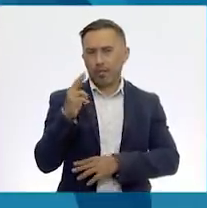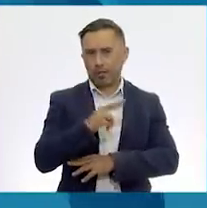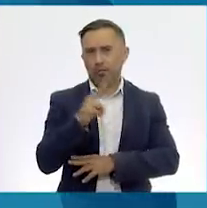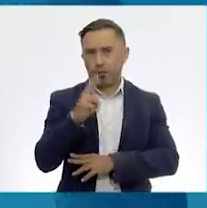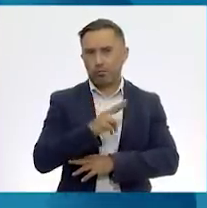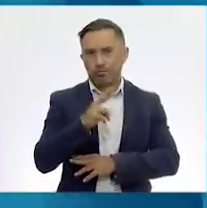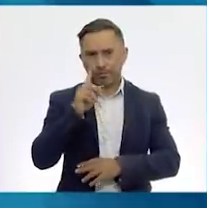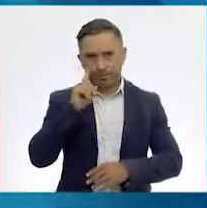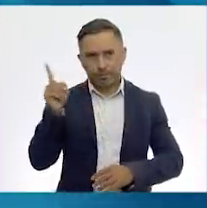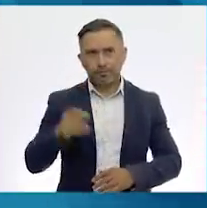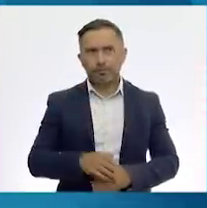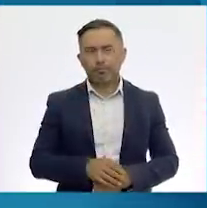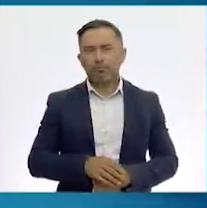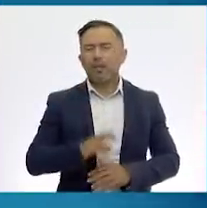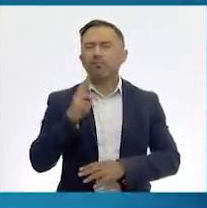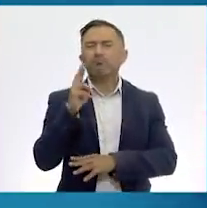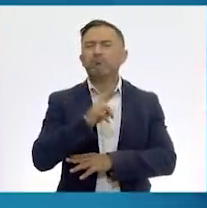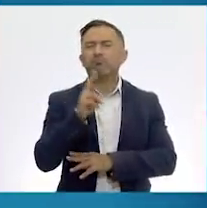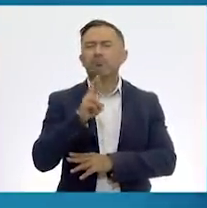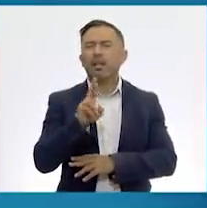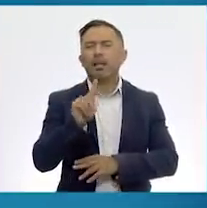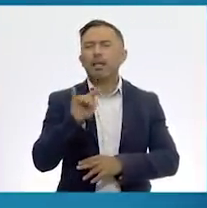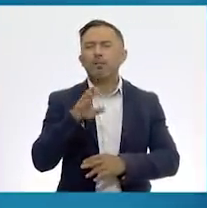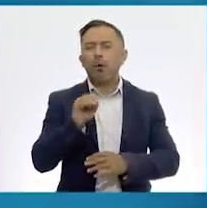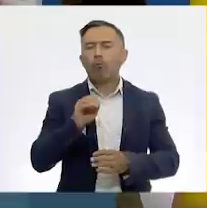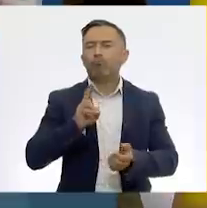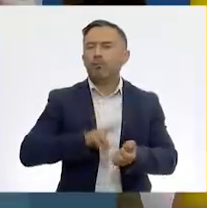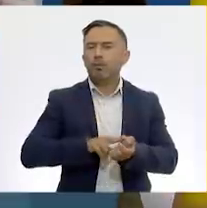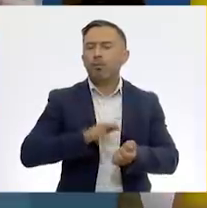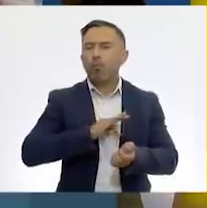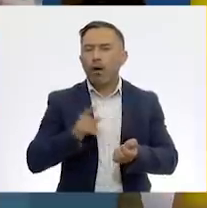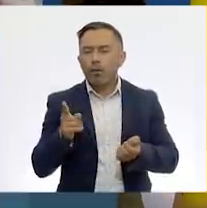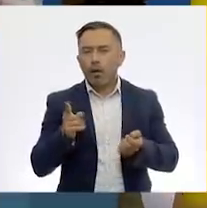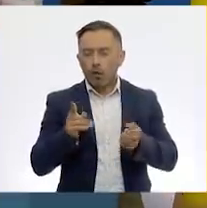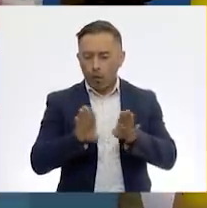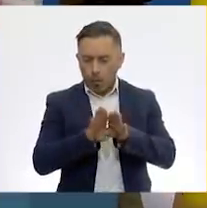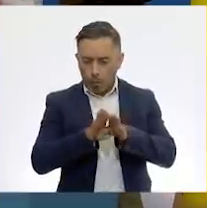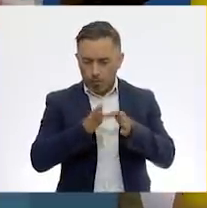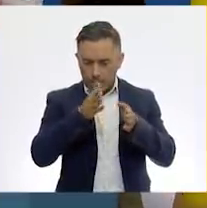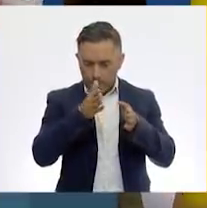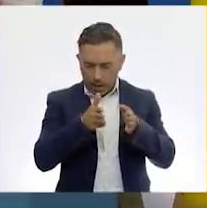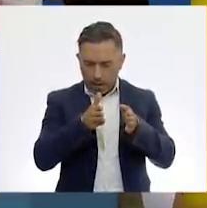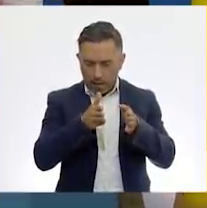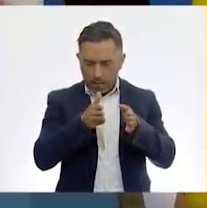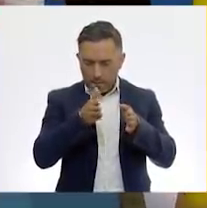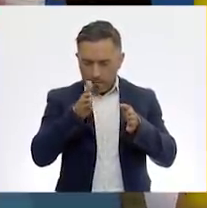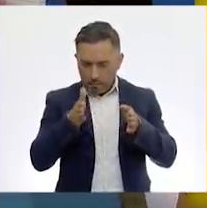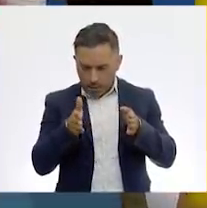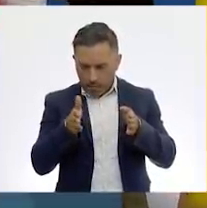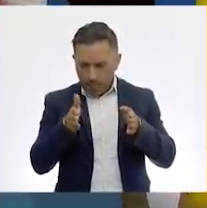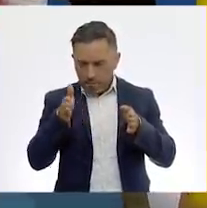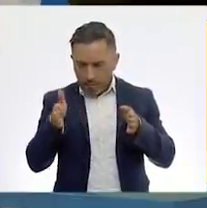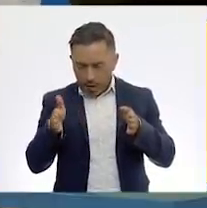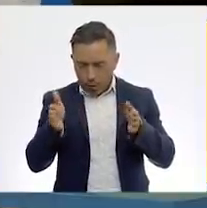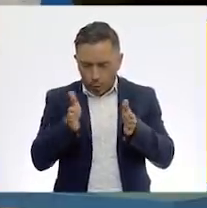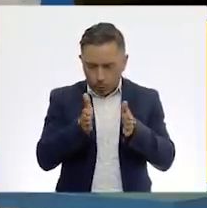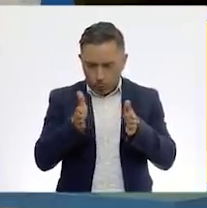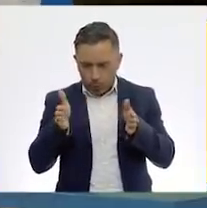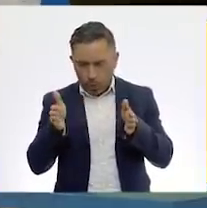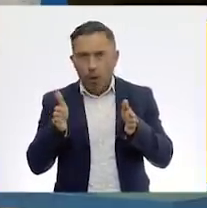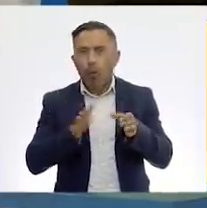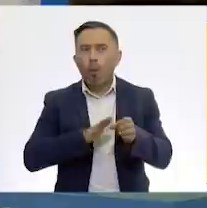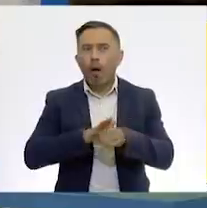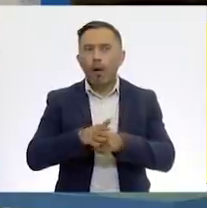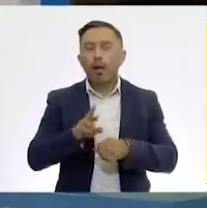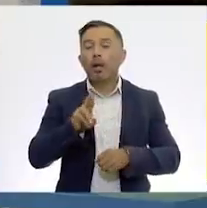El ritmo es una manera de acomodar o de reacomodar o distribuir esta repetición. En este caso, el ritmo también